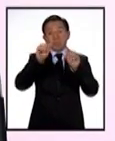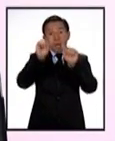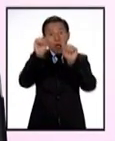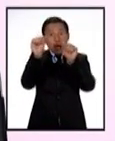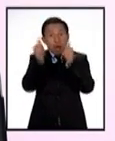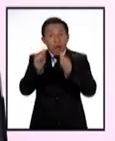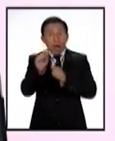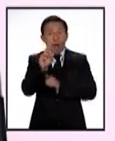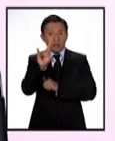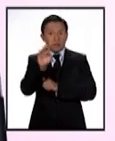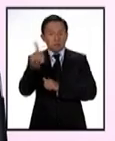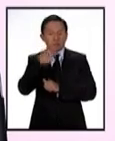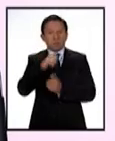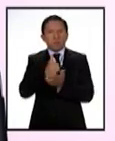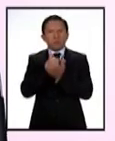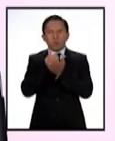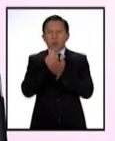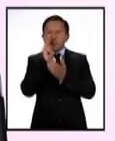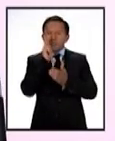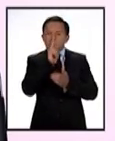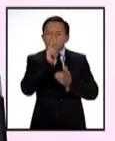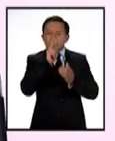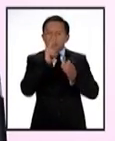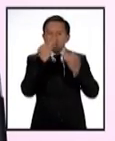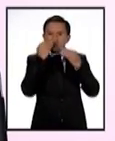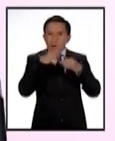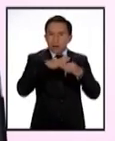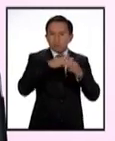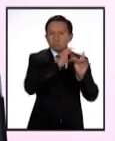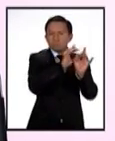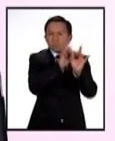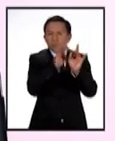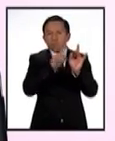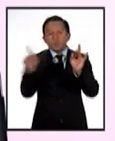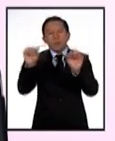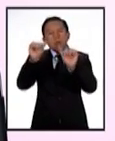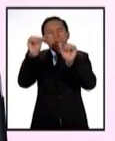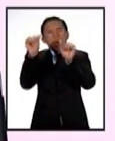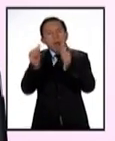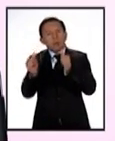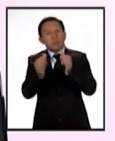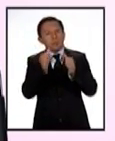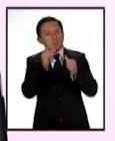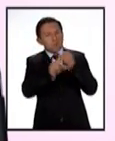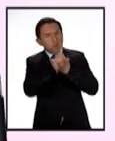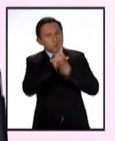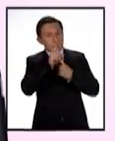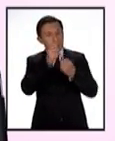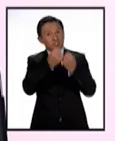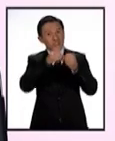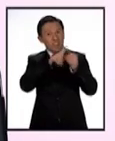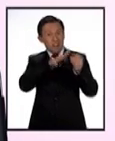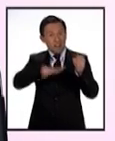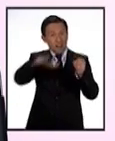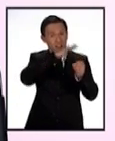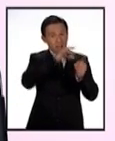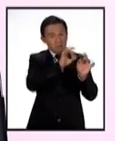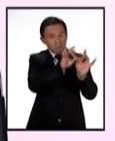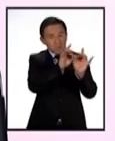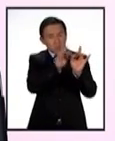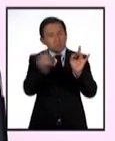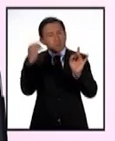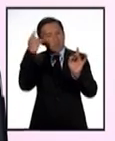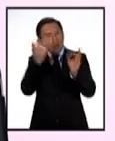esta realidad y el arte propone alternativas, propone soluciones ante estos problemas que son sociales, pero fundamentalmente